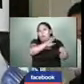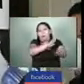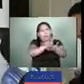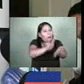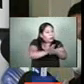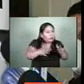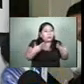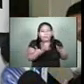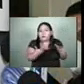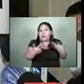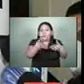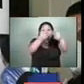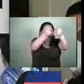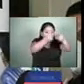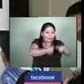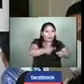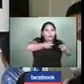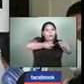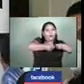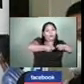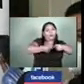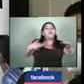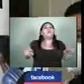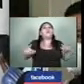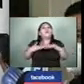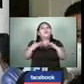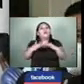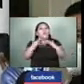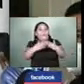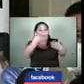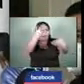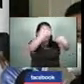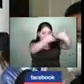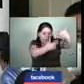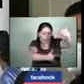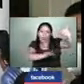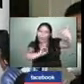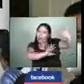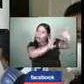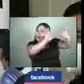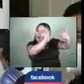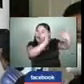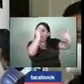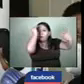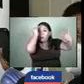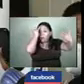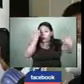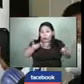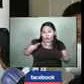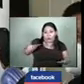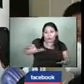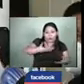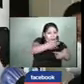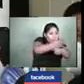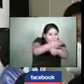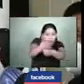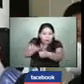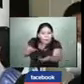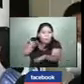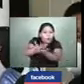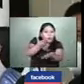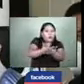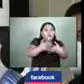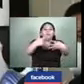y todo movimiento financiero. También tiene política de transparencia. Nosotros le estamos proponiendo a los partidos como un insumo la